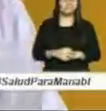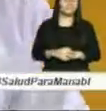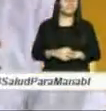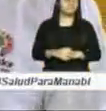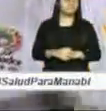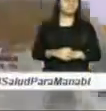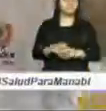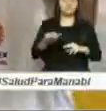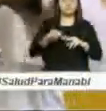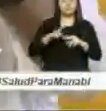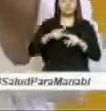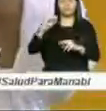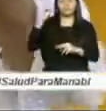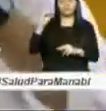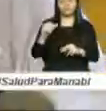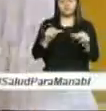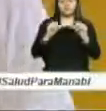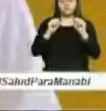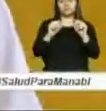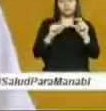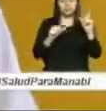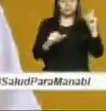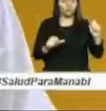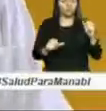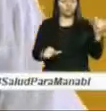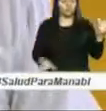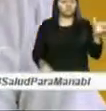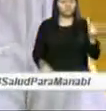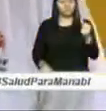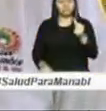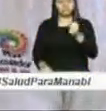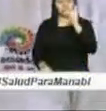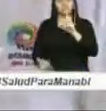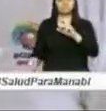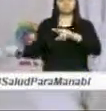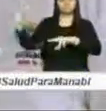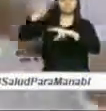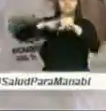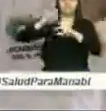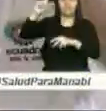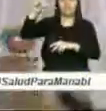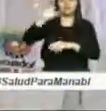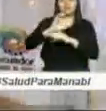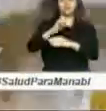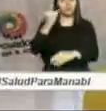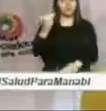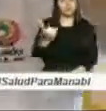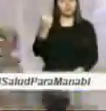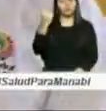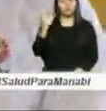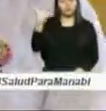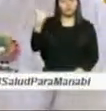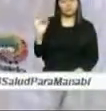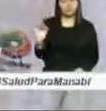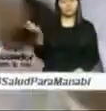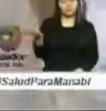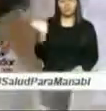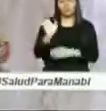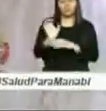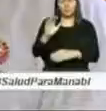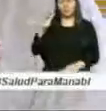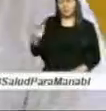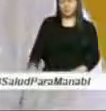haya inflación, debe ser un incremento permanente, no de una sola vez. Y de hecho, estamos en 2% de inflación, de las más bajas de la historia y